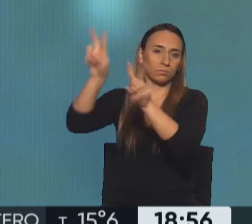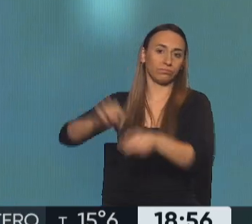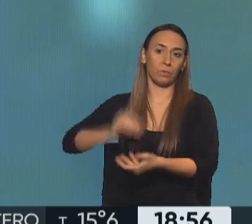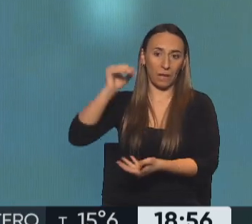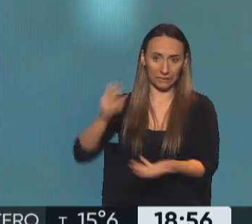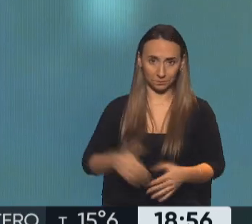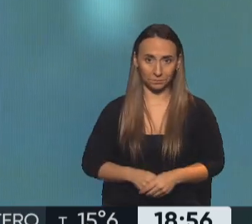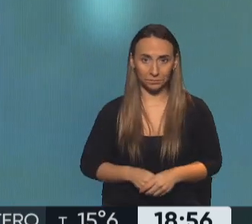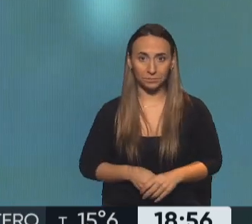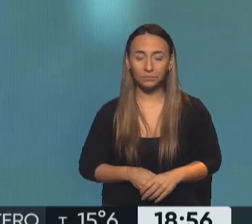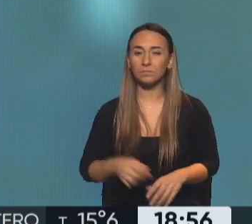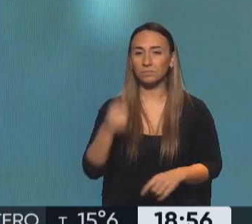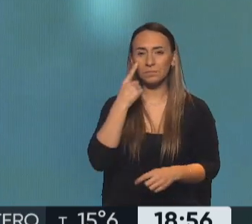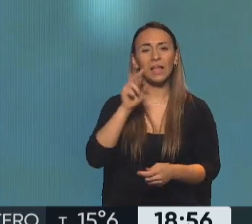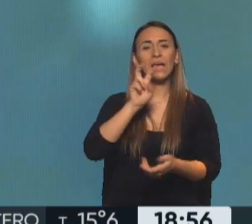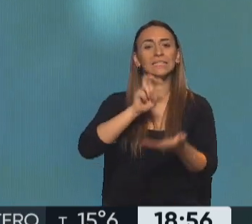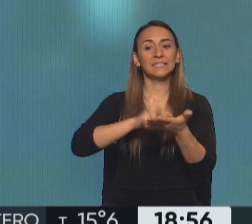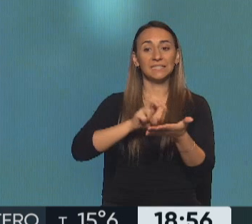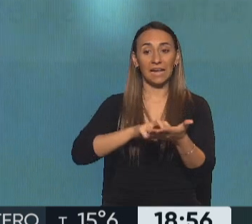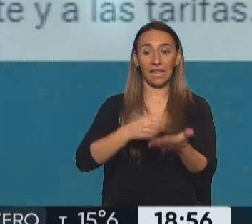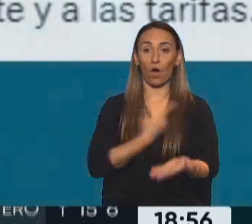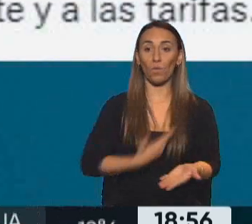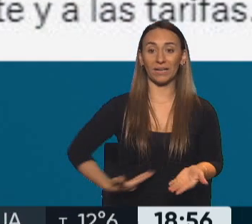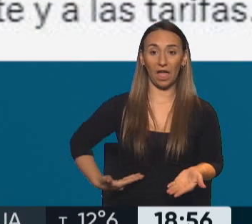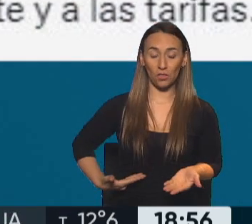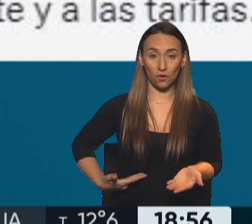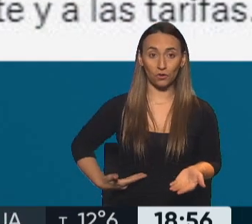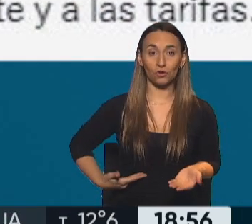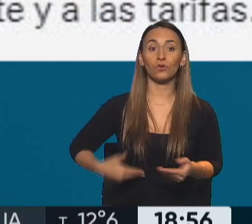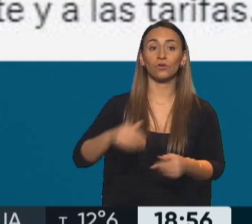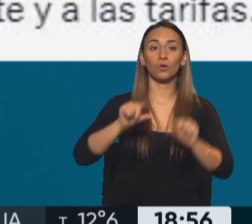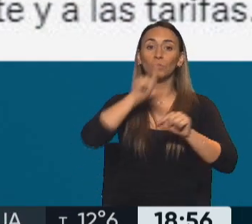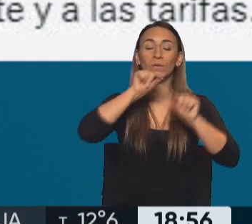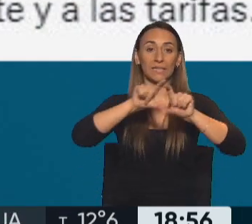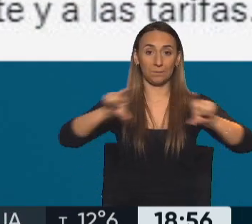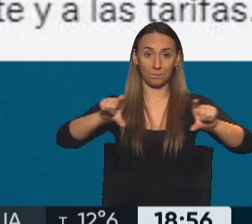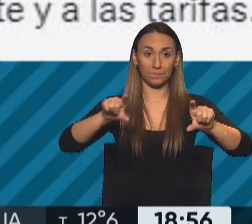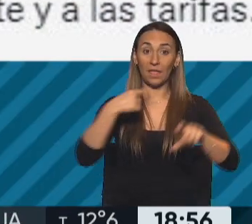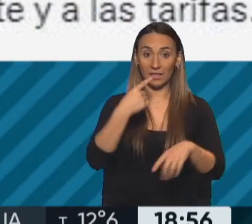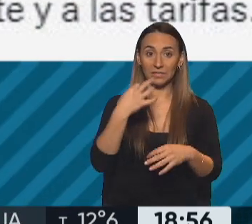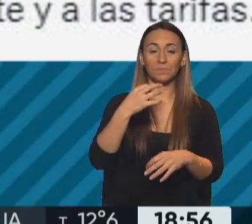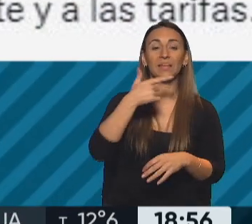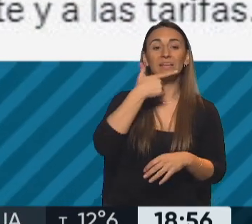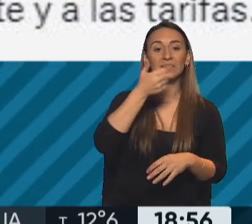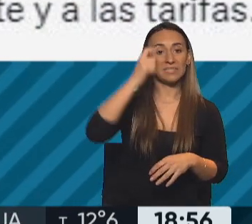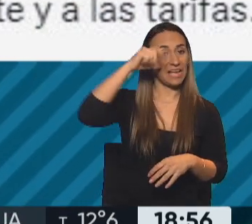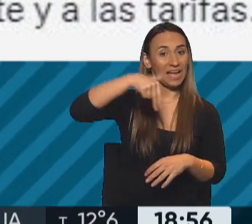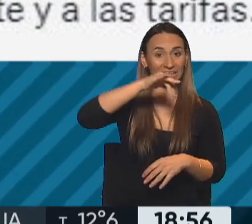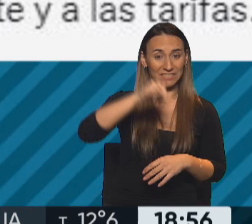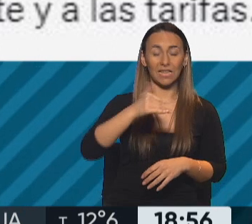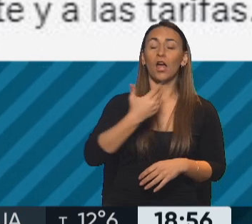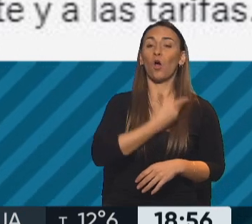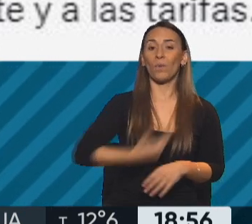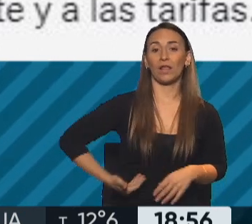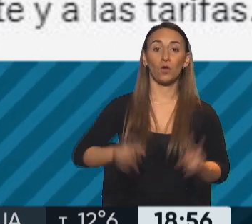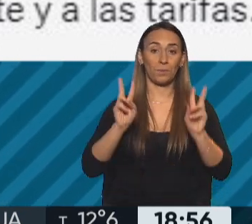Salta, ¿te parece? Dale. Hay un tuit del gobernador de Salta justamente al respecto. Dice Gustavo Sáenz, gobernador peronista